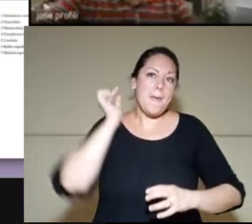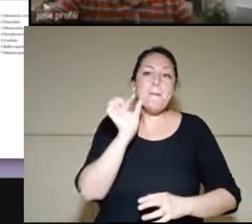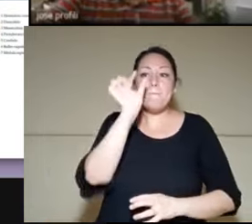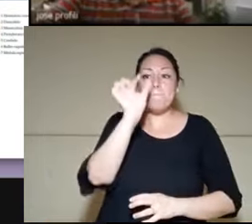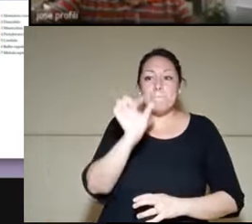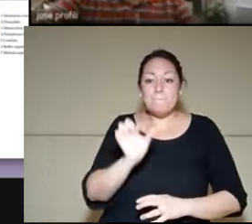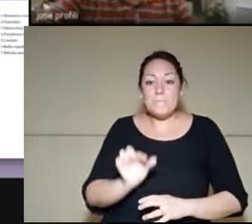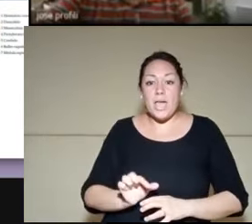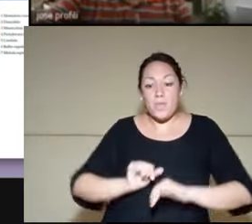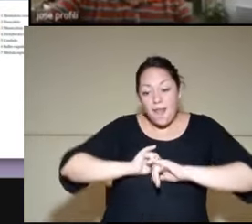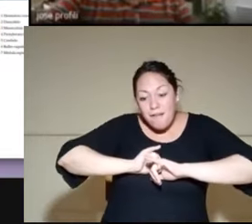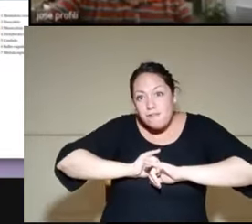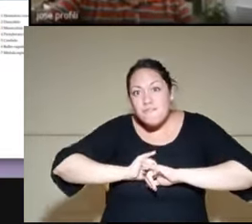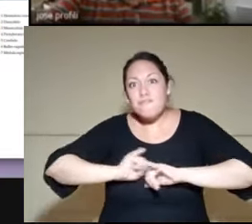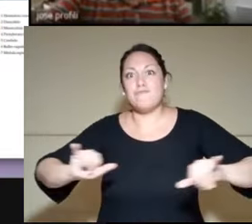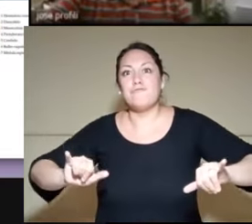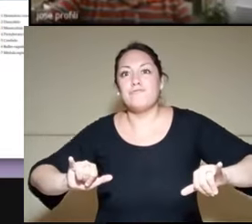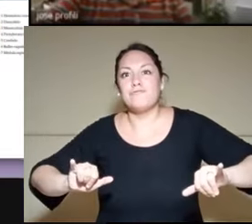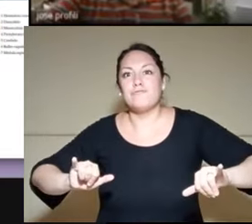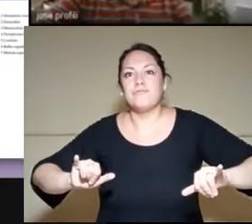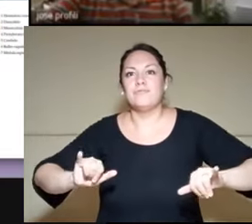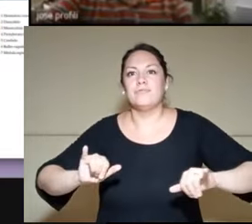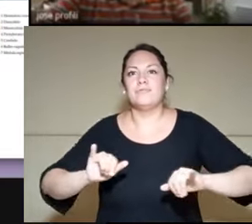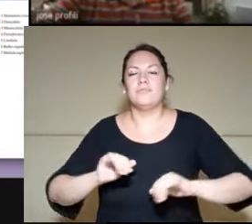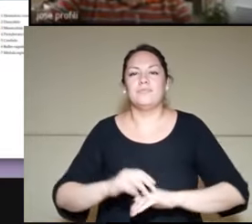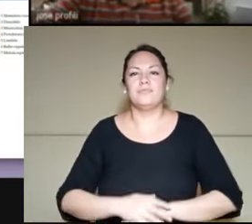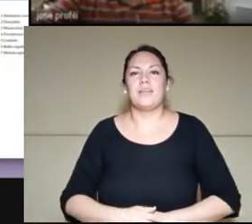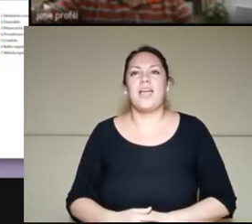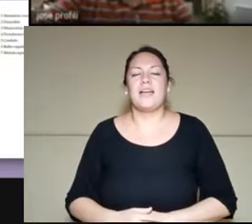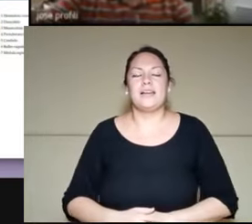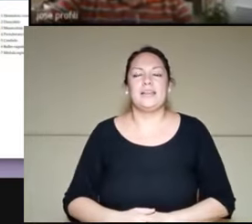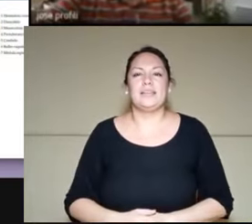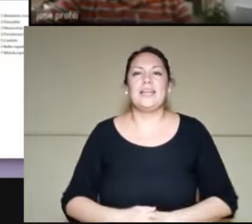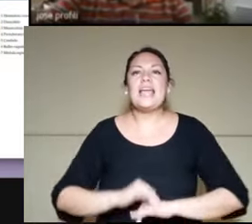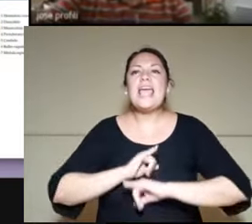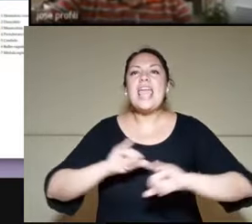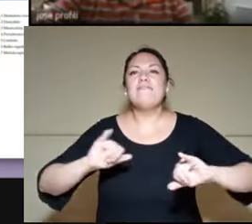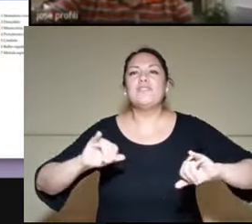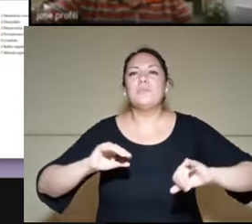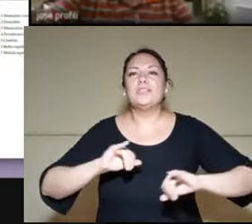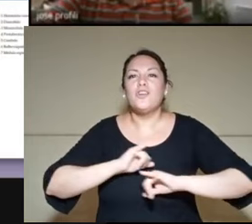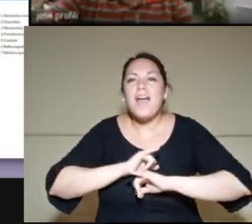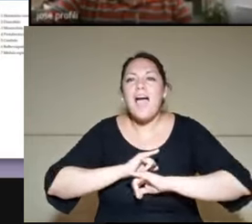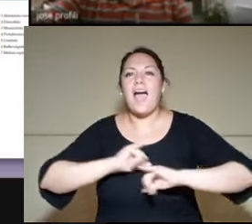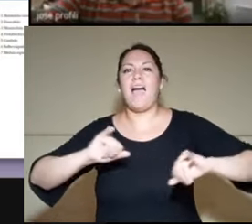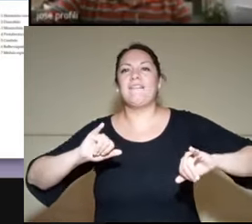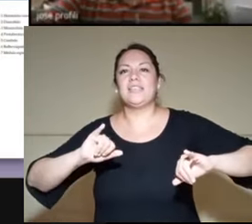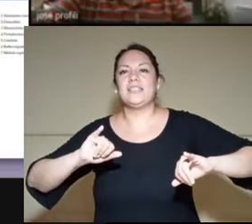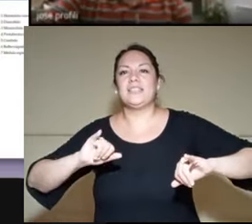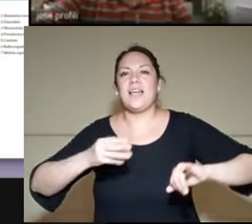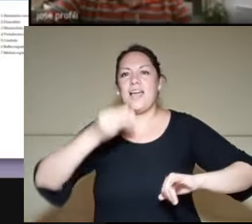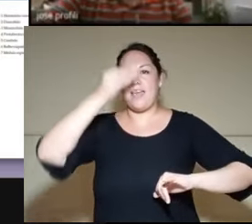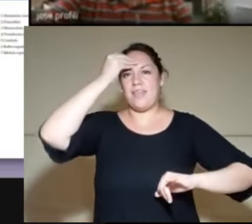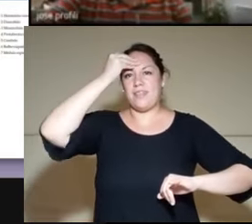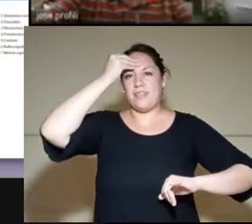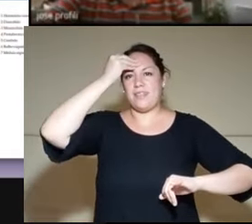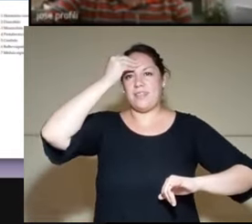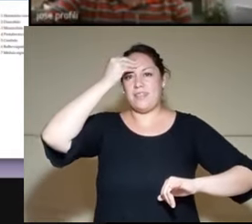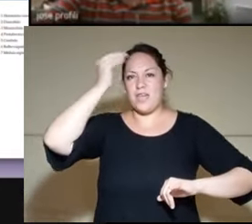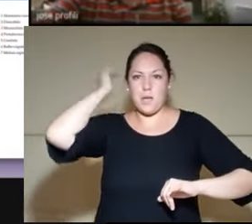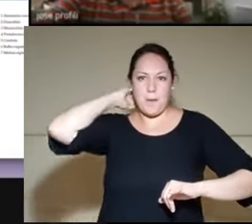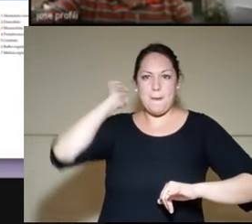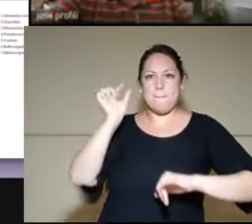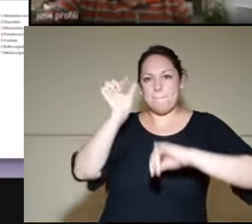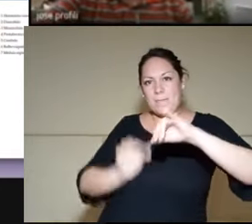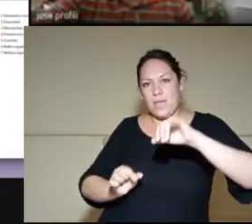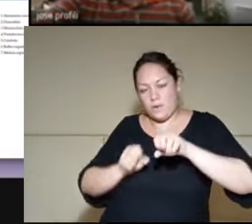mecanismo de vías, donde viaja la información hacia el encéfalo y desde el encéfalo